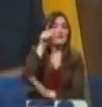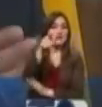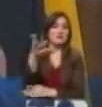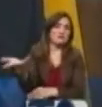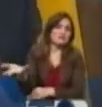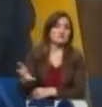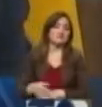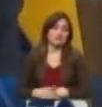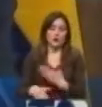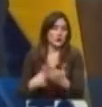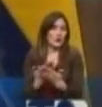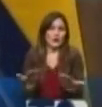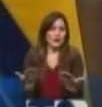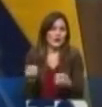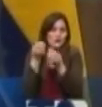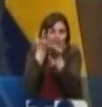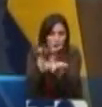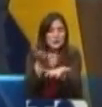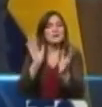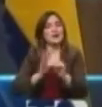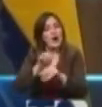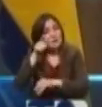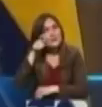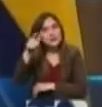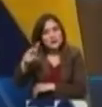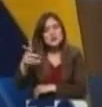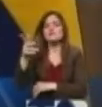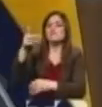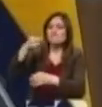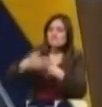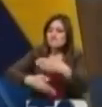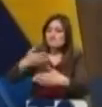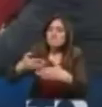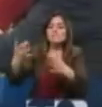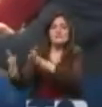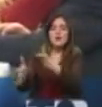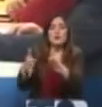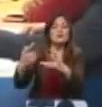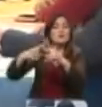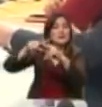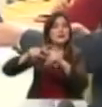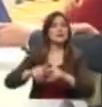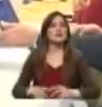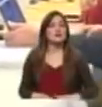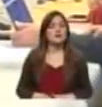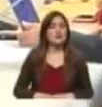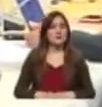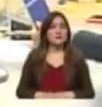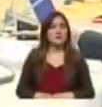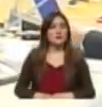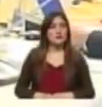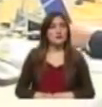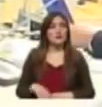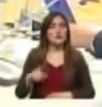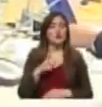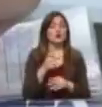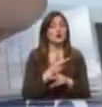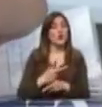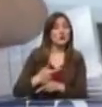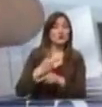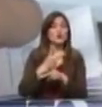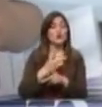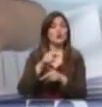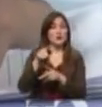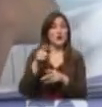la noticia a crímenes hacia la Fiscalía para que la Fiscalía de oficio actúe. Yalc compareció a la Comisión Ampetra durante 2 horas y allí